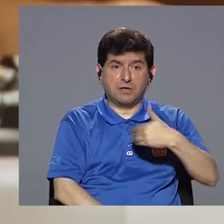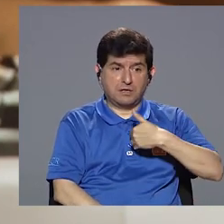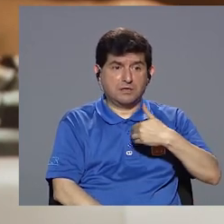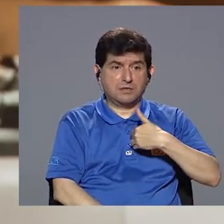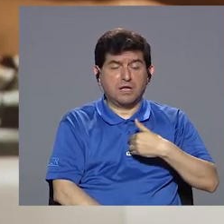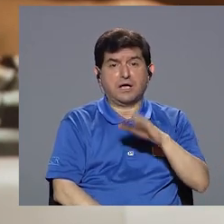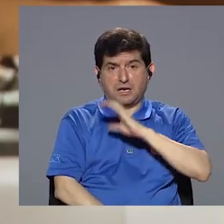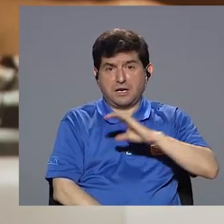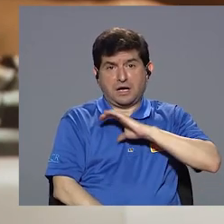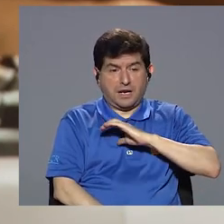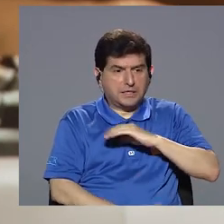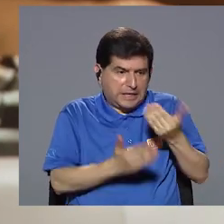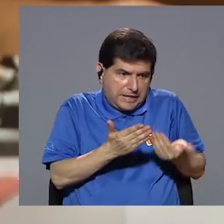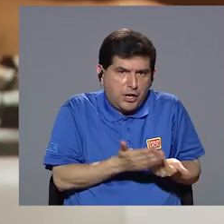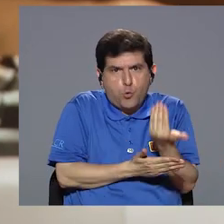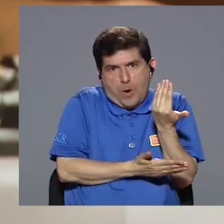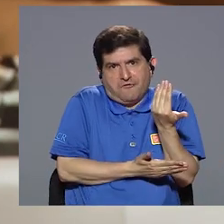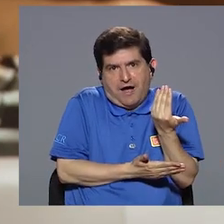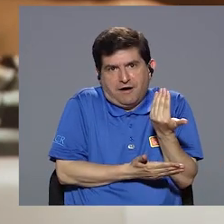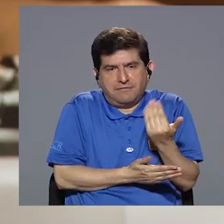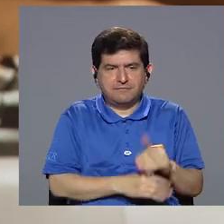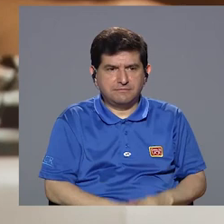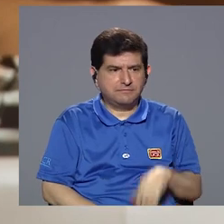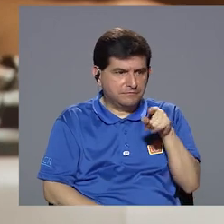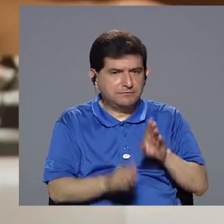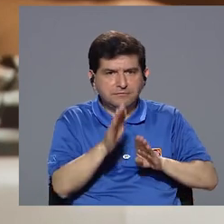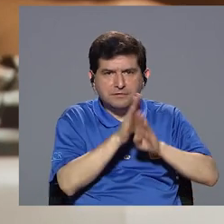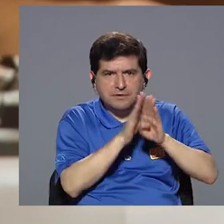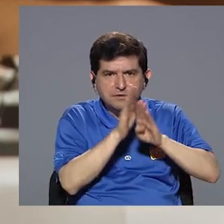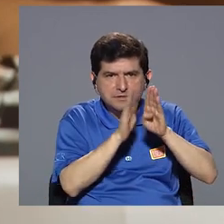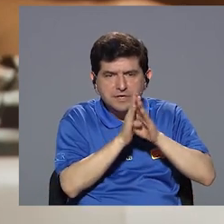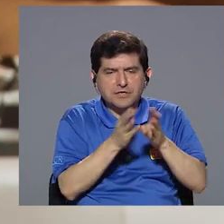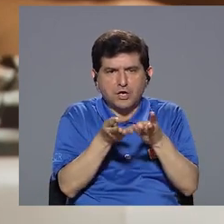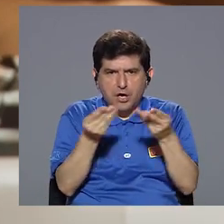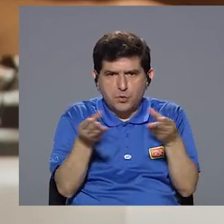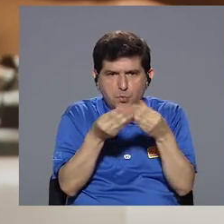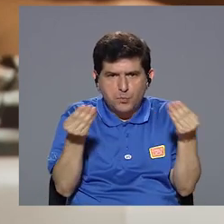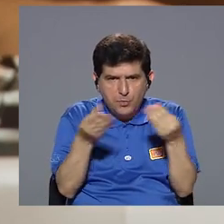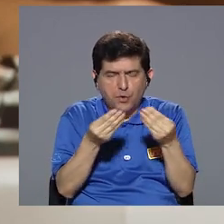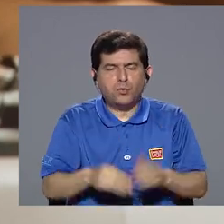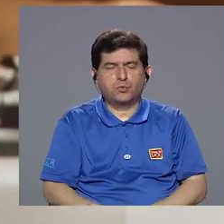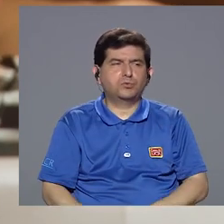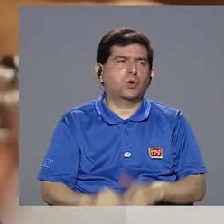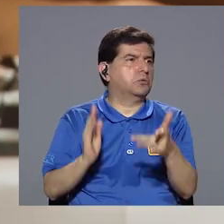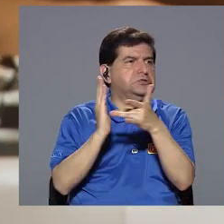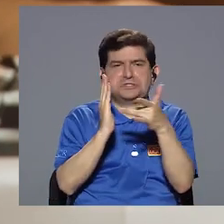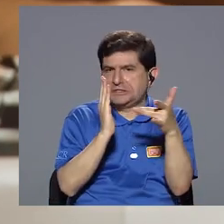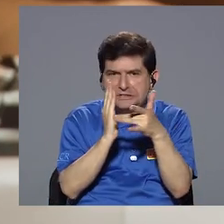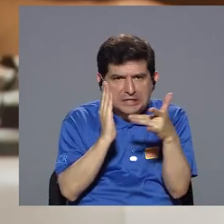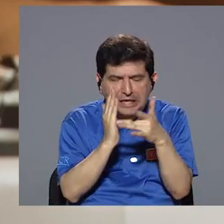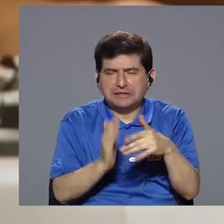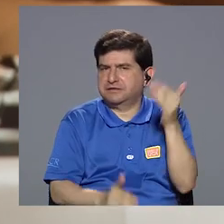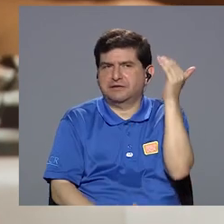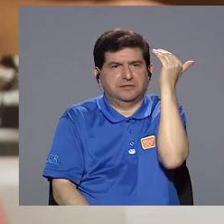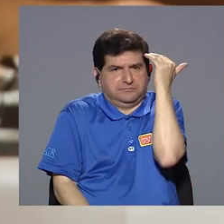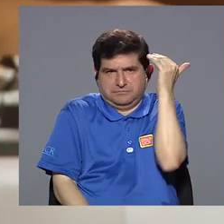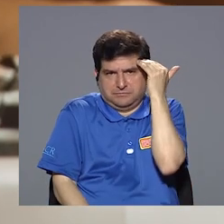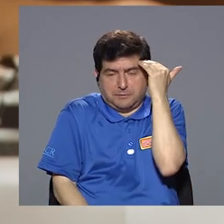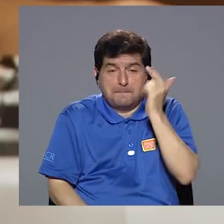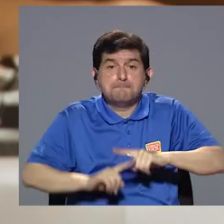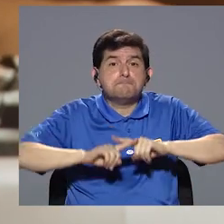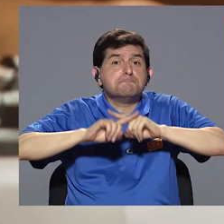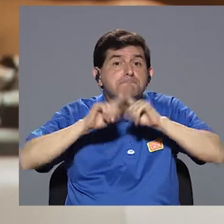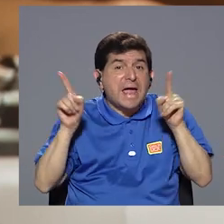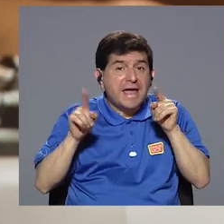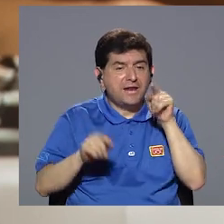una novedad en el sentido de desarrollar un nuevo producto o una nueva técnica un nuevo